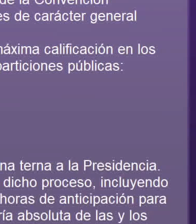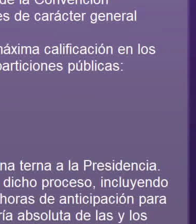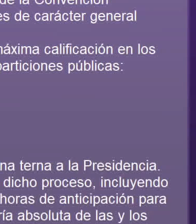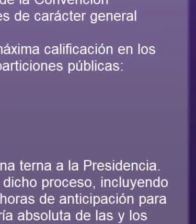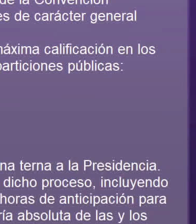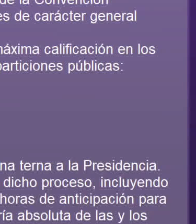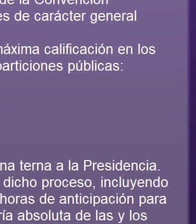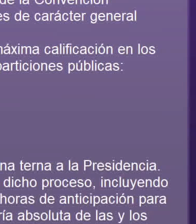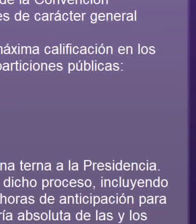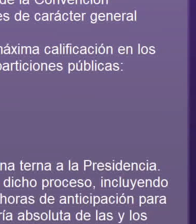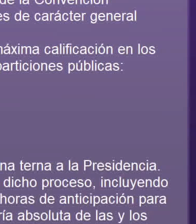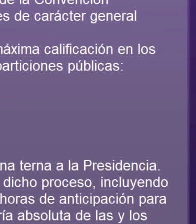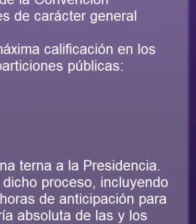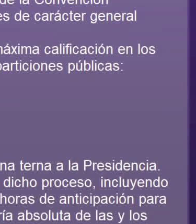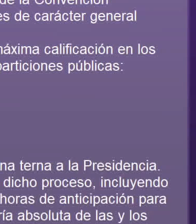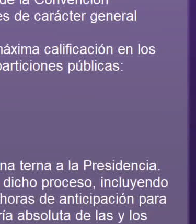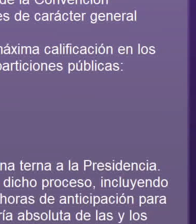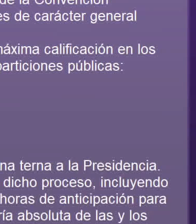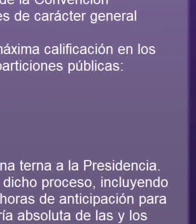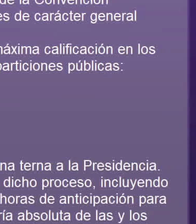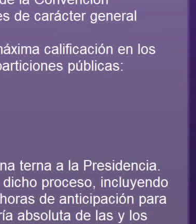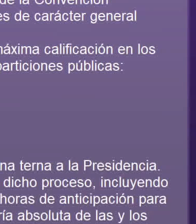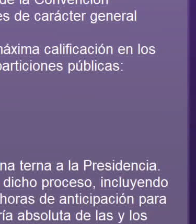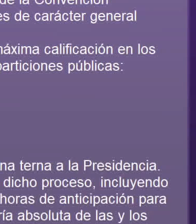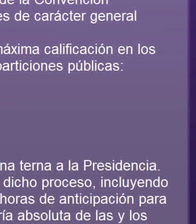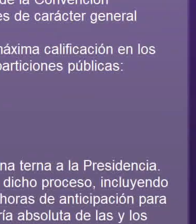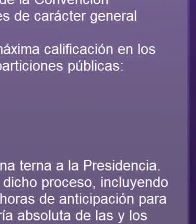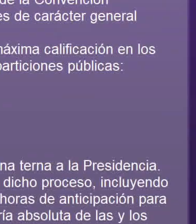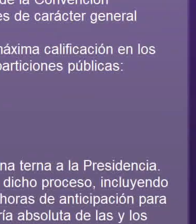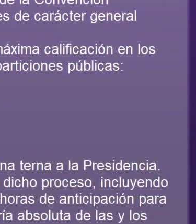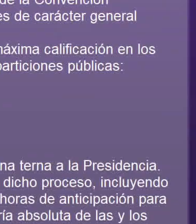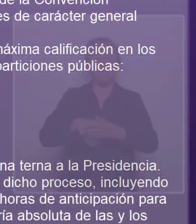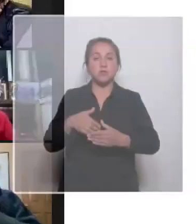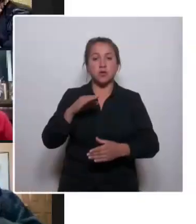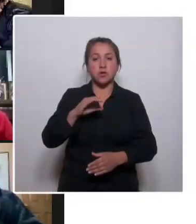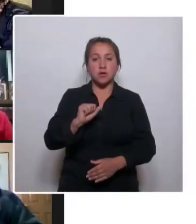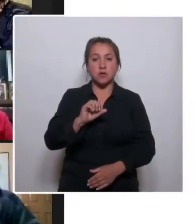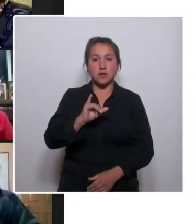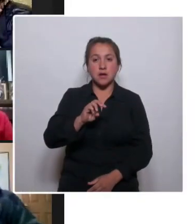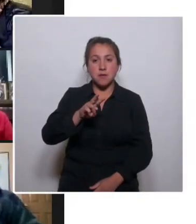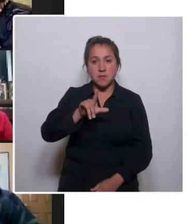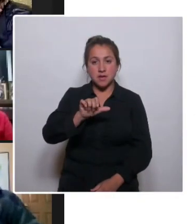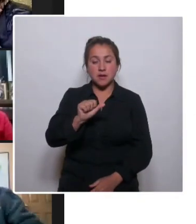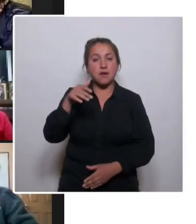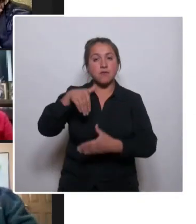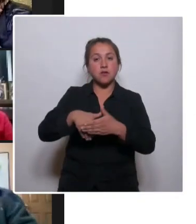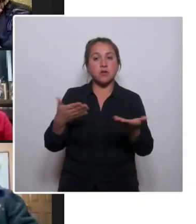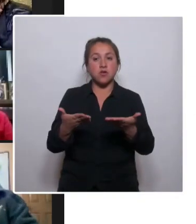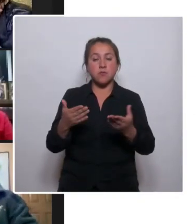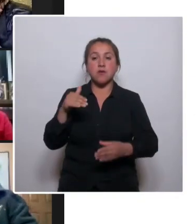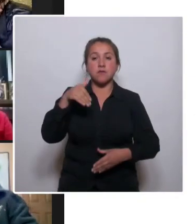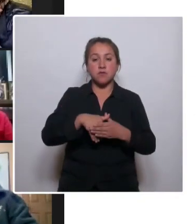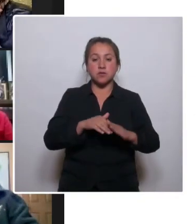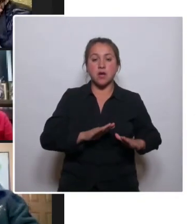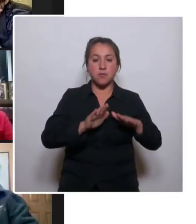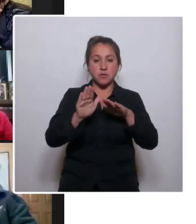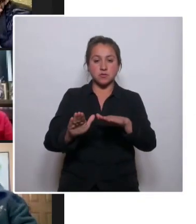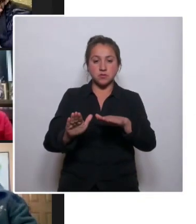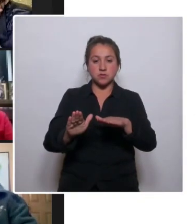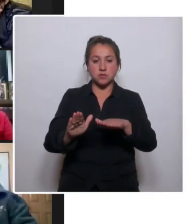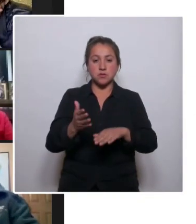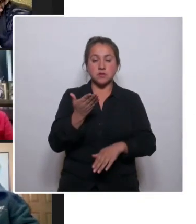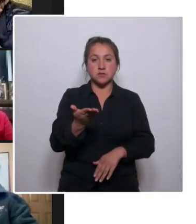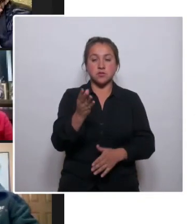La propuesta de Movimientos Sociales y Lista del Pueblo. ¿Cómo vota Camila Zárate? Voto a favor, señor secretario.